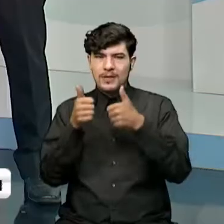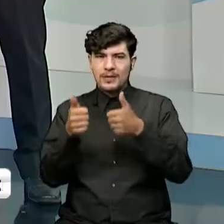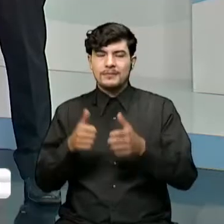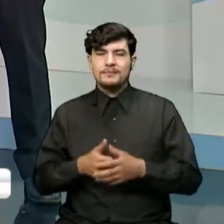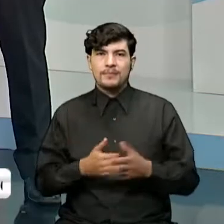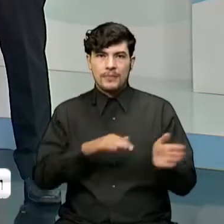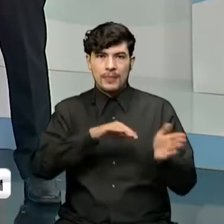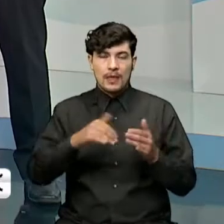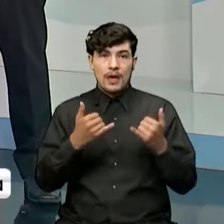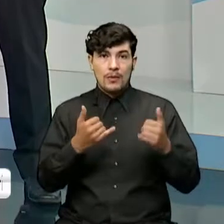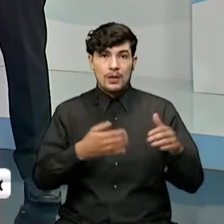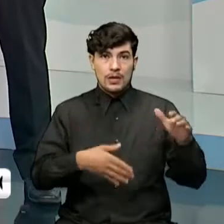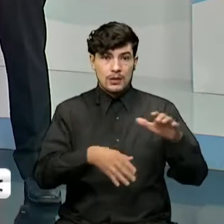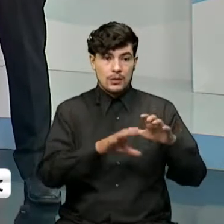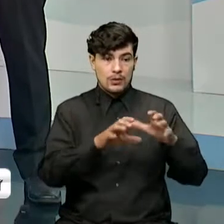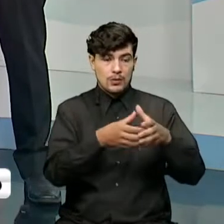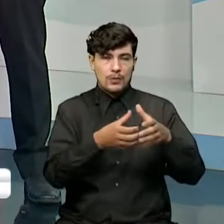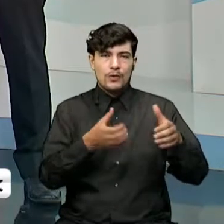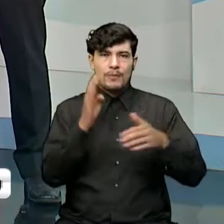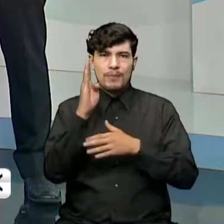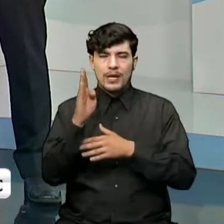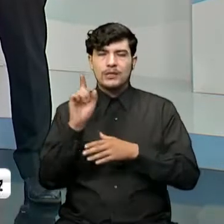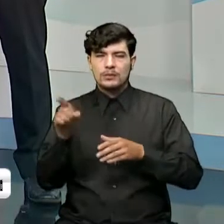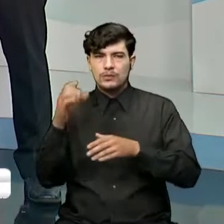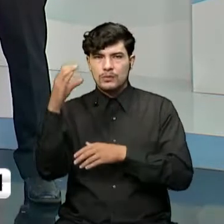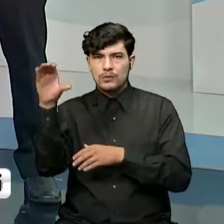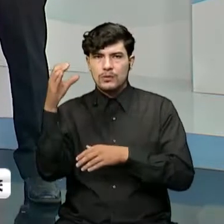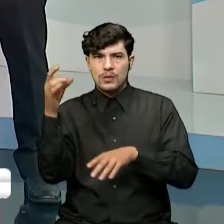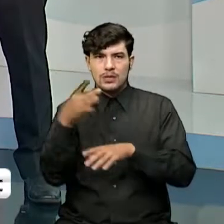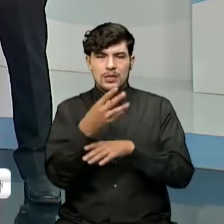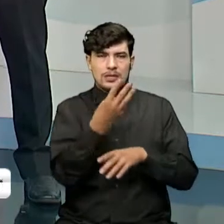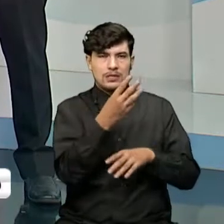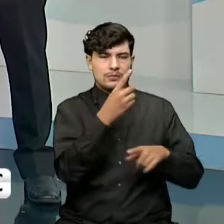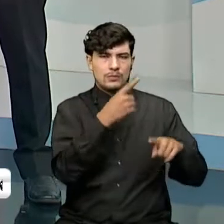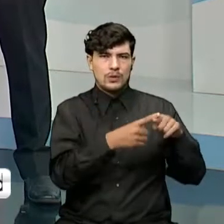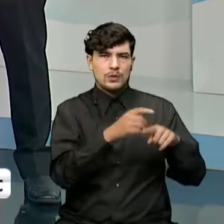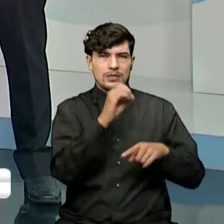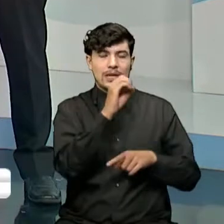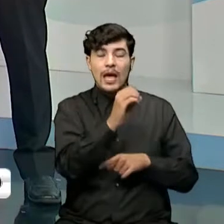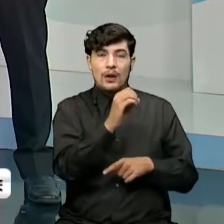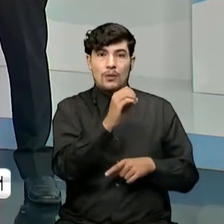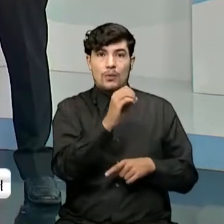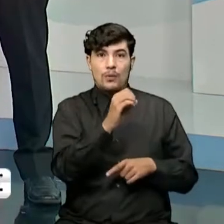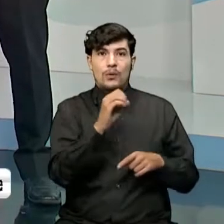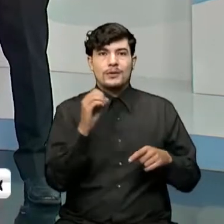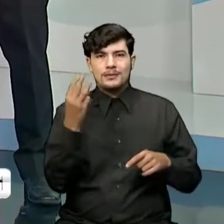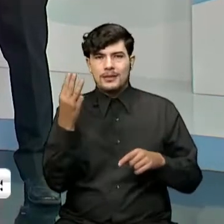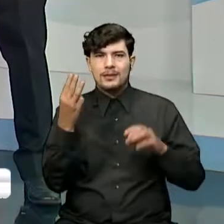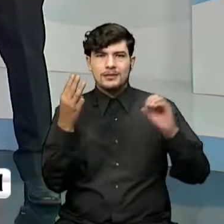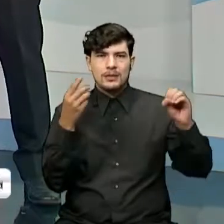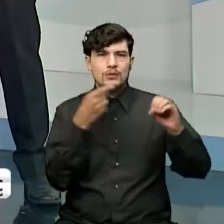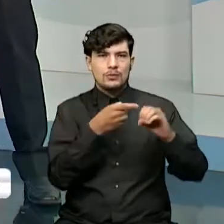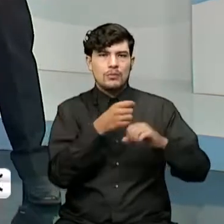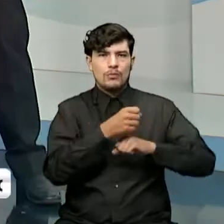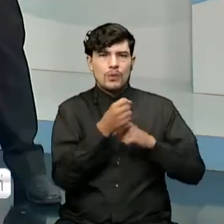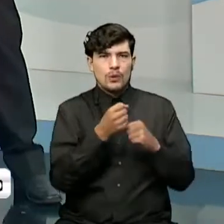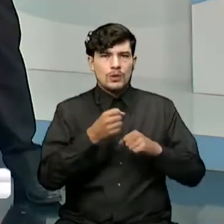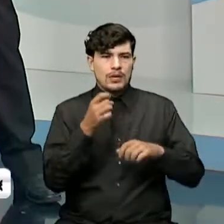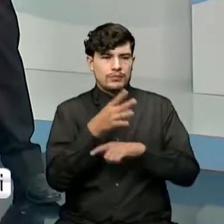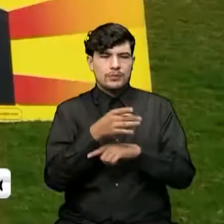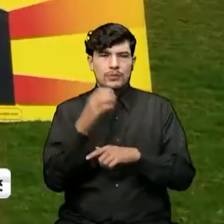hablamos ahora del fútbol del ave porque el cúcuta deportivo derrotó tres por cero al bogotá fc y sigue de líder en el fútbol de ascenso en